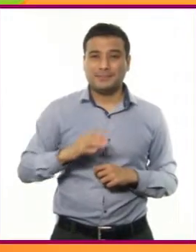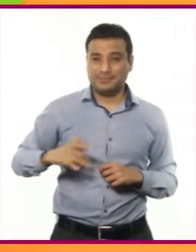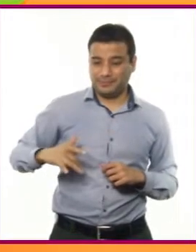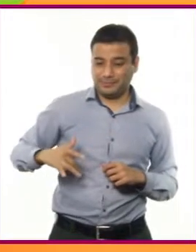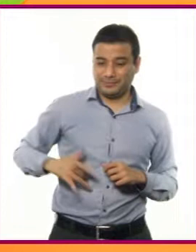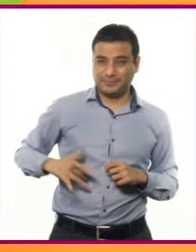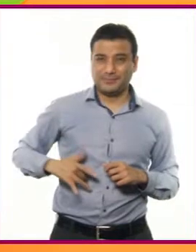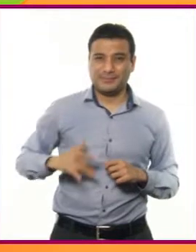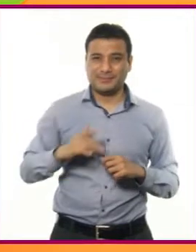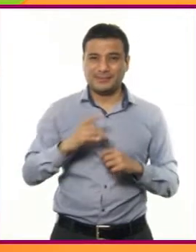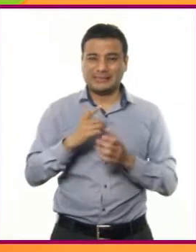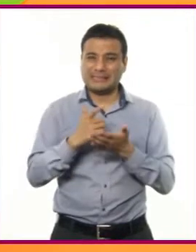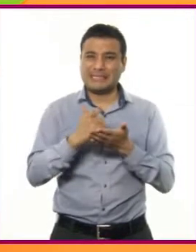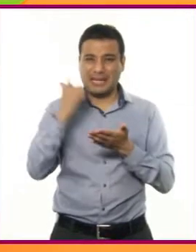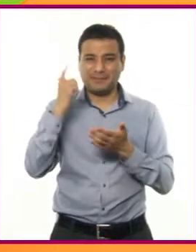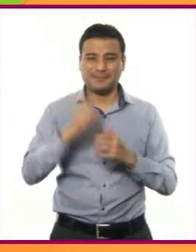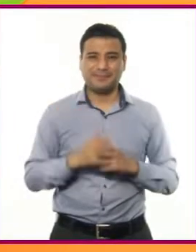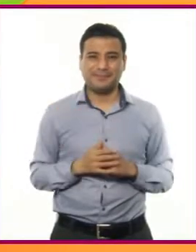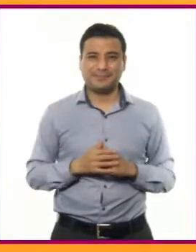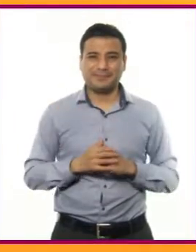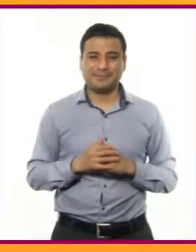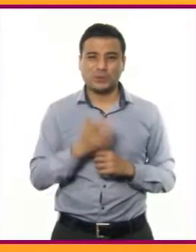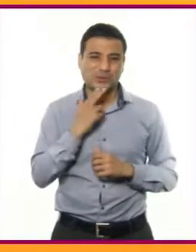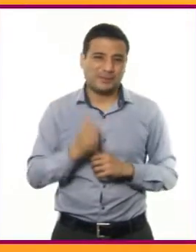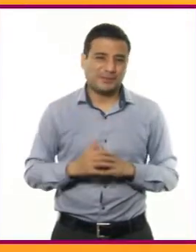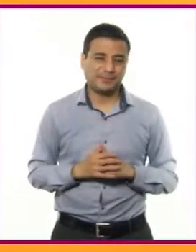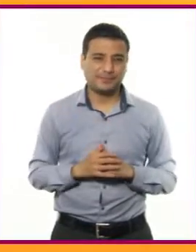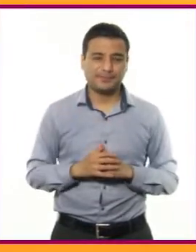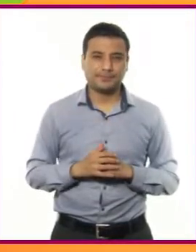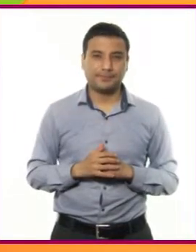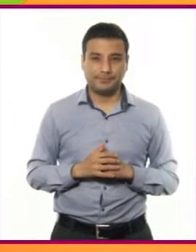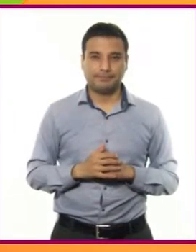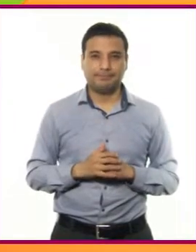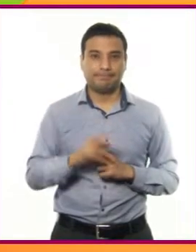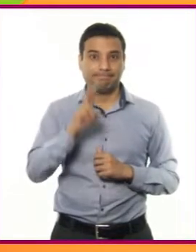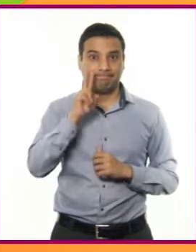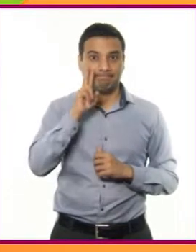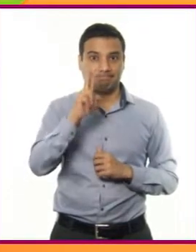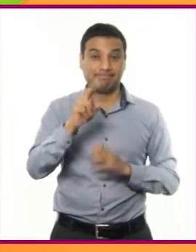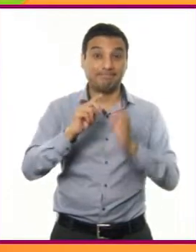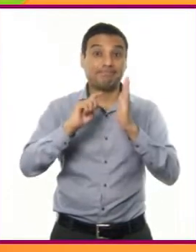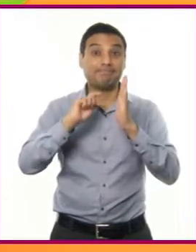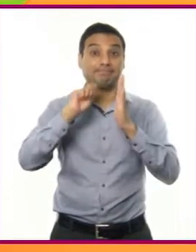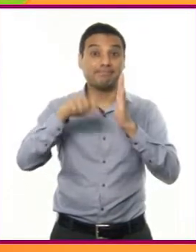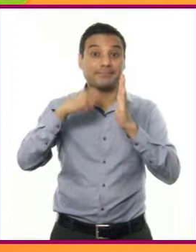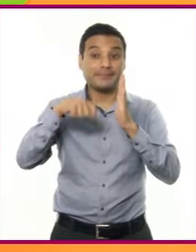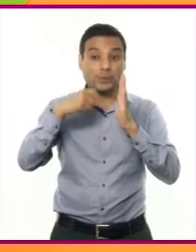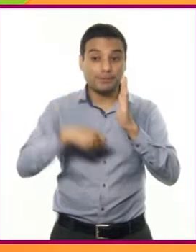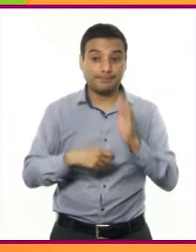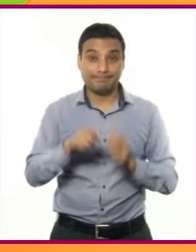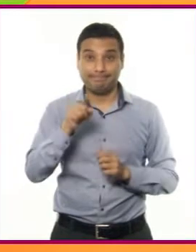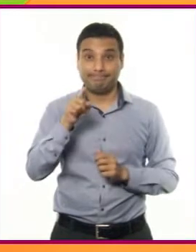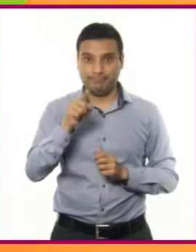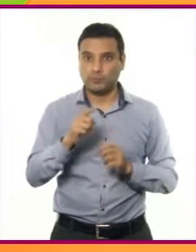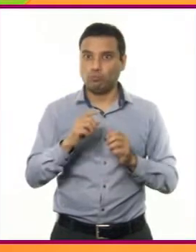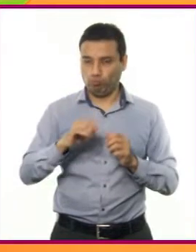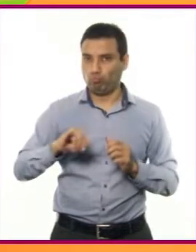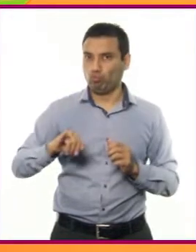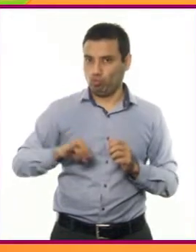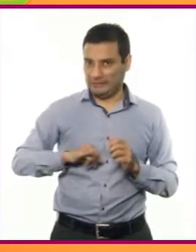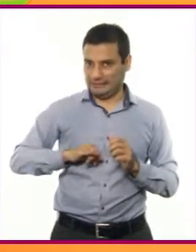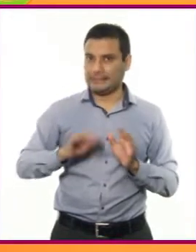aguda. Maestra, ¿qué le parece si vemos un video basado en un artículo muy